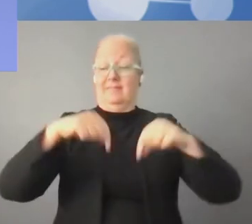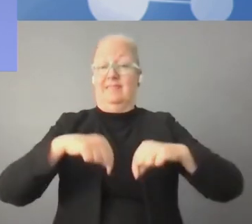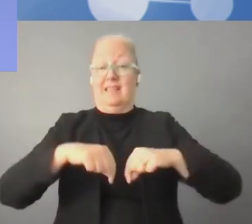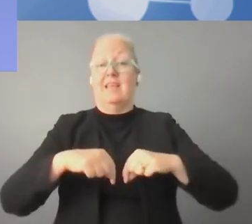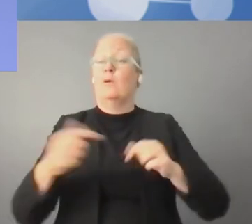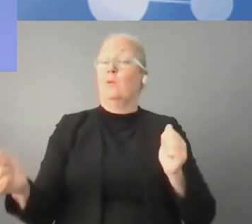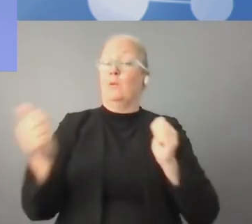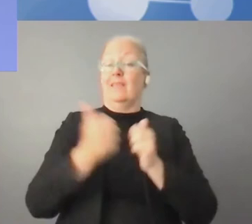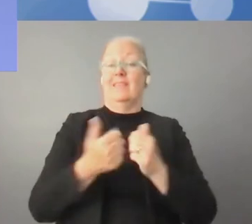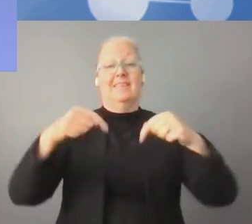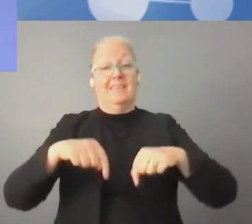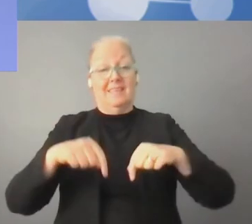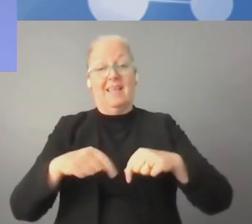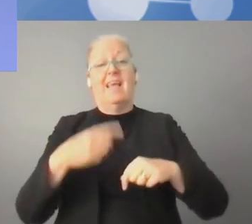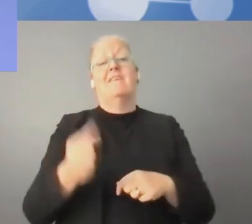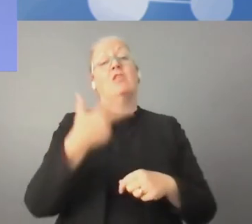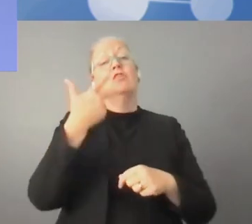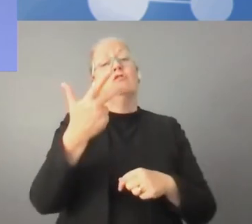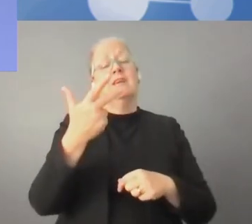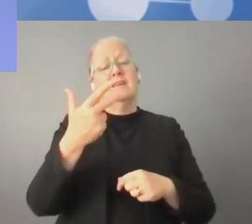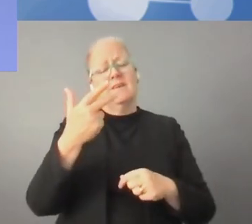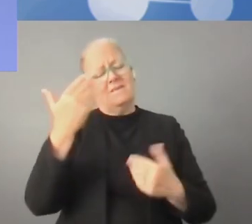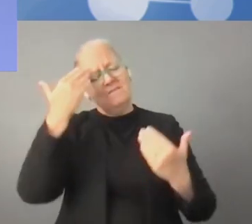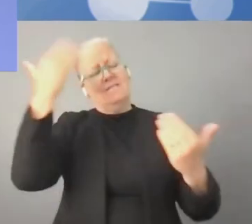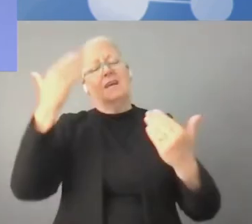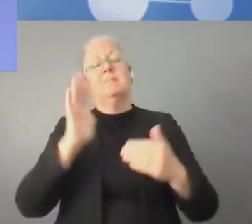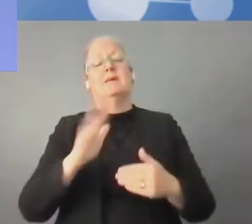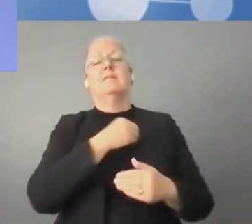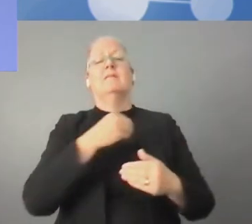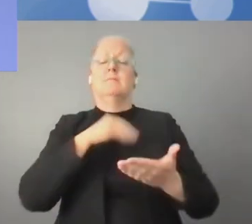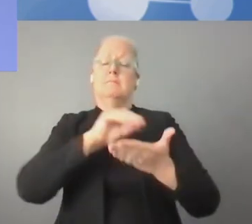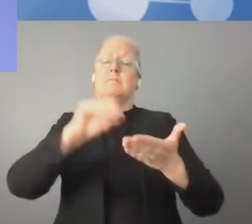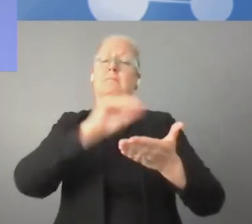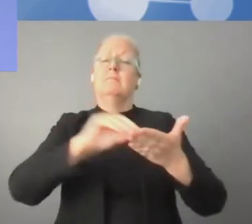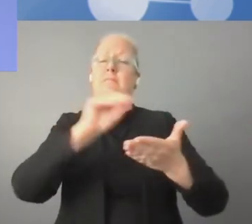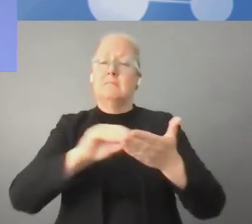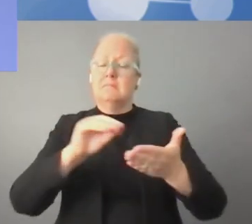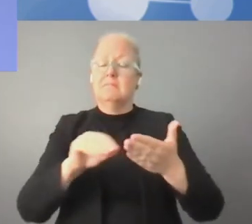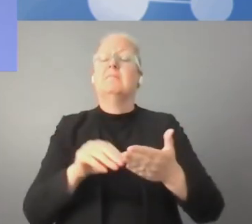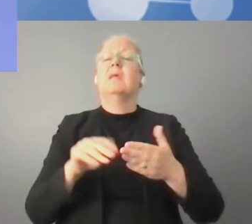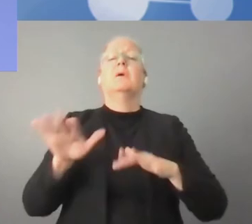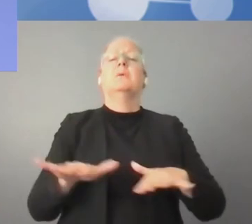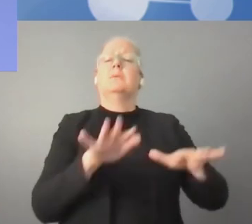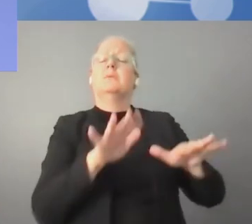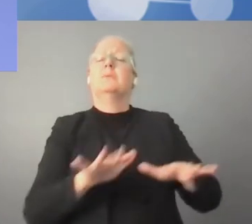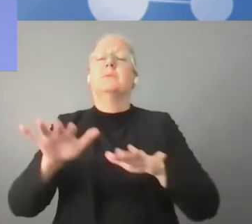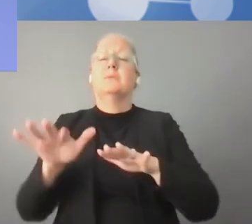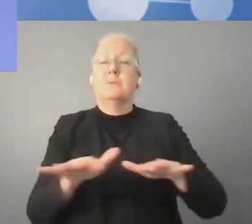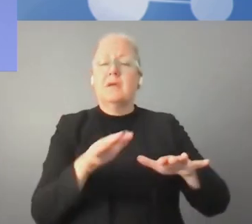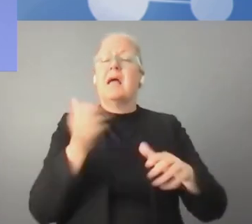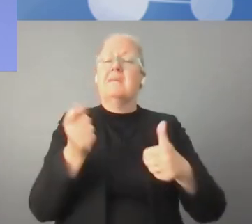fundaron un premio especial. Esta persona está aquí con nosotros en Katowice y va a